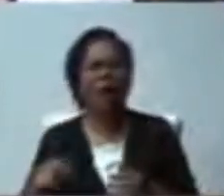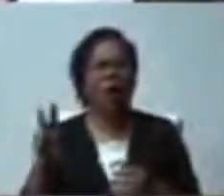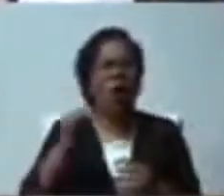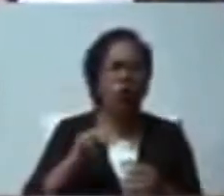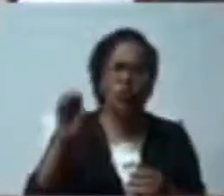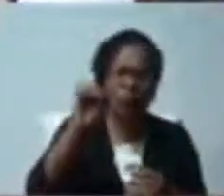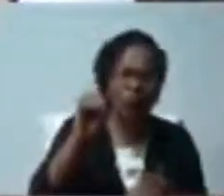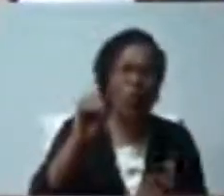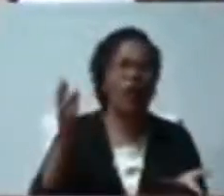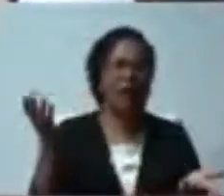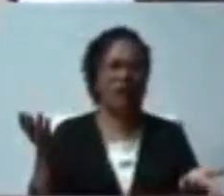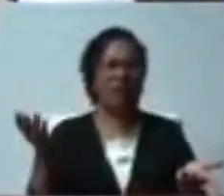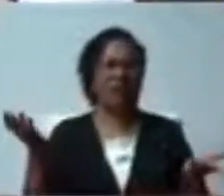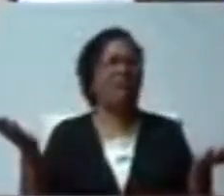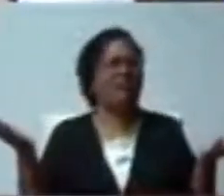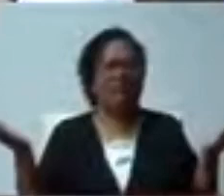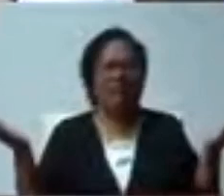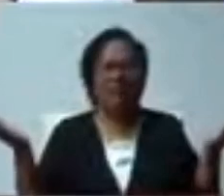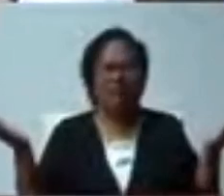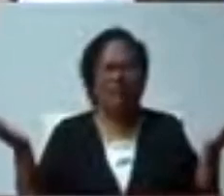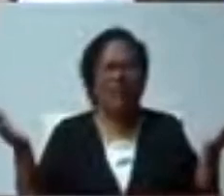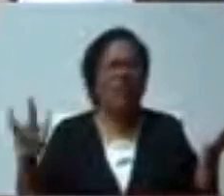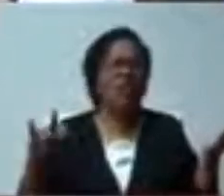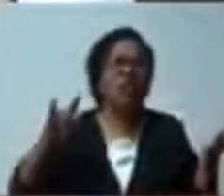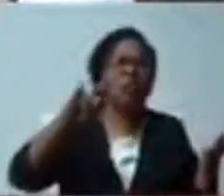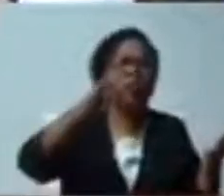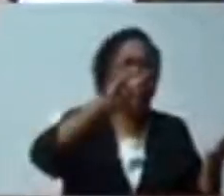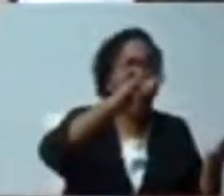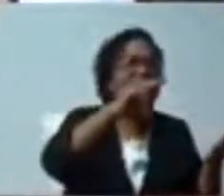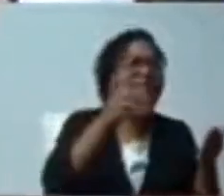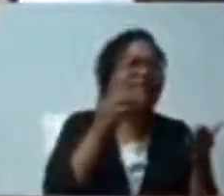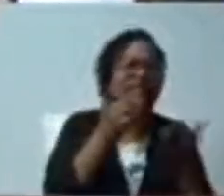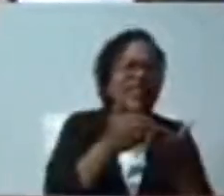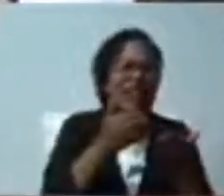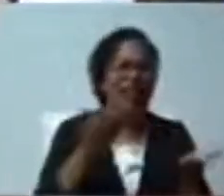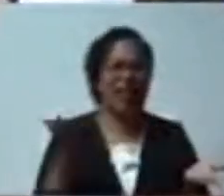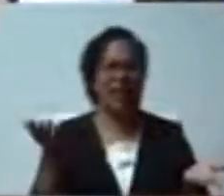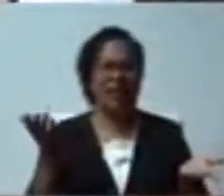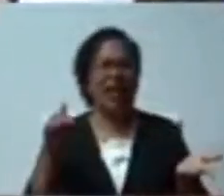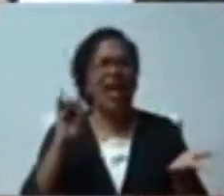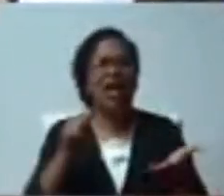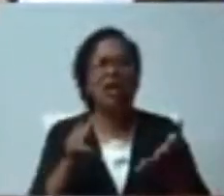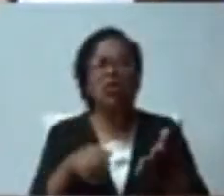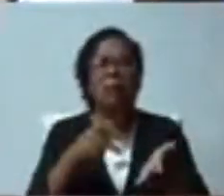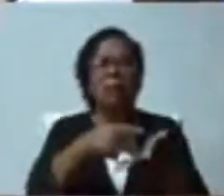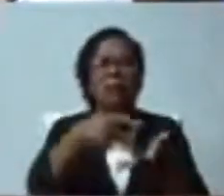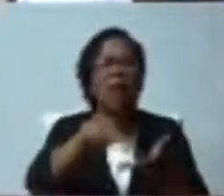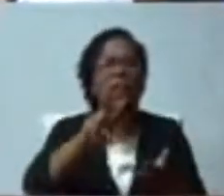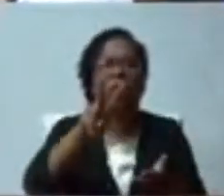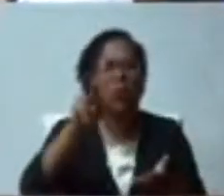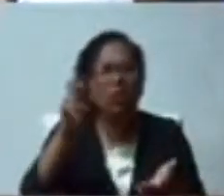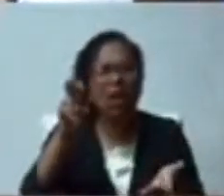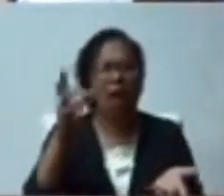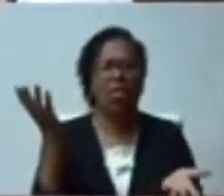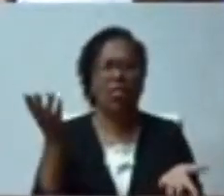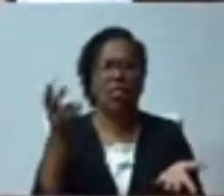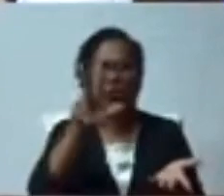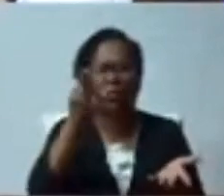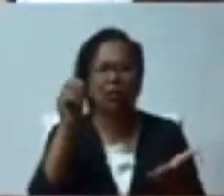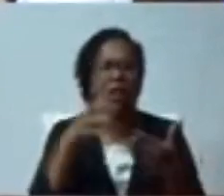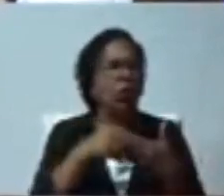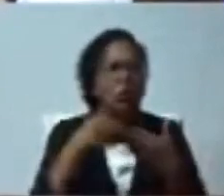toda esa costa, Atlanta, etcétera, etcétera, debiera costar 200, 300 dólares. Eso es lo que debiera